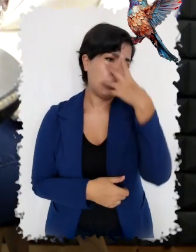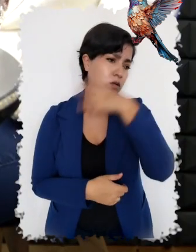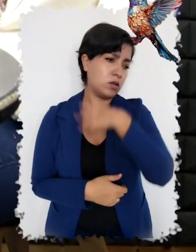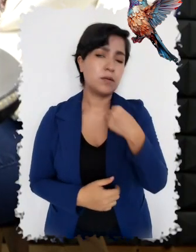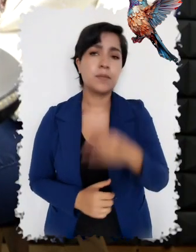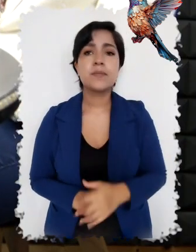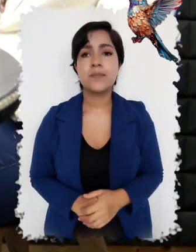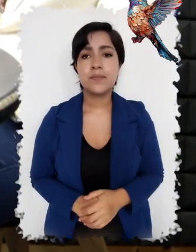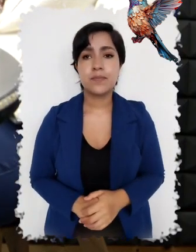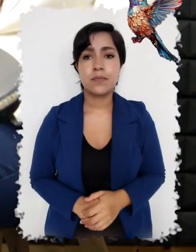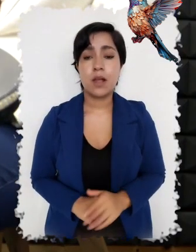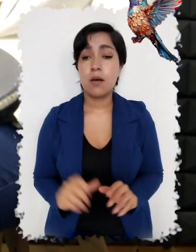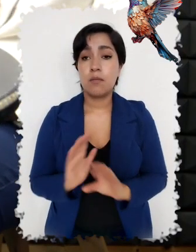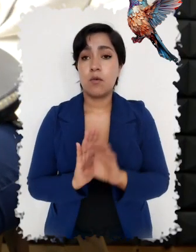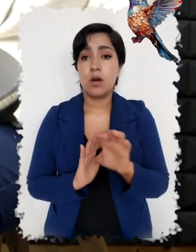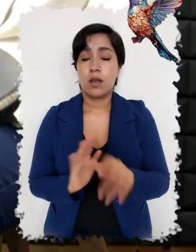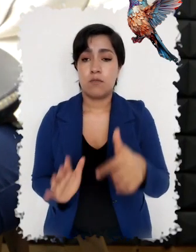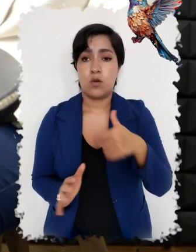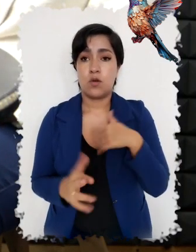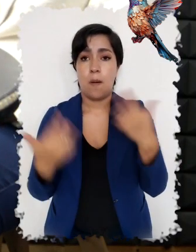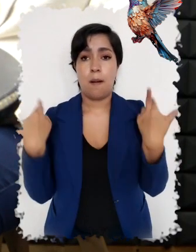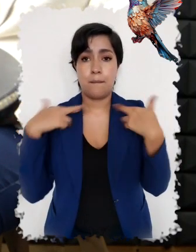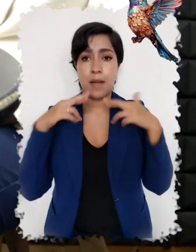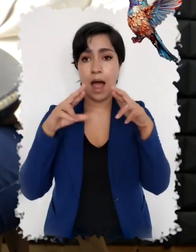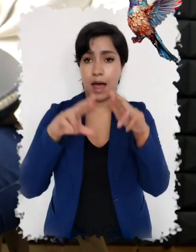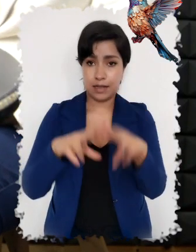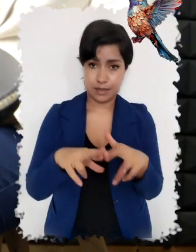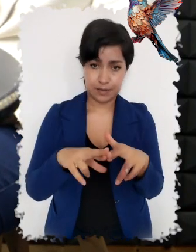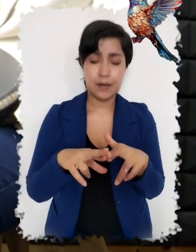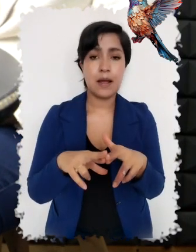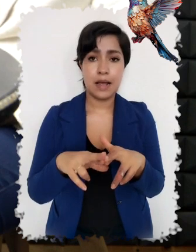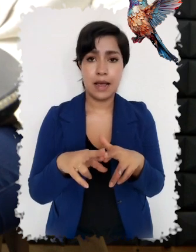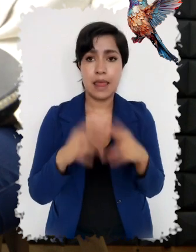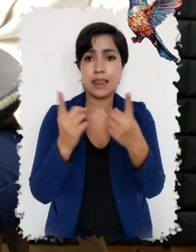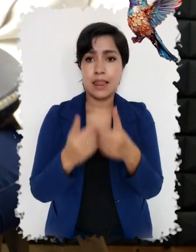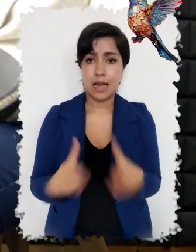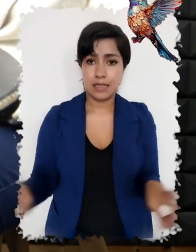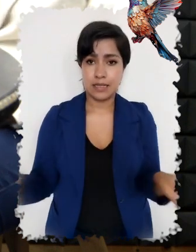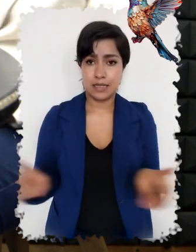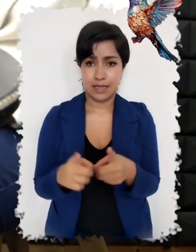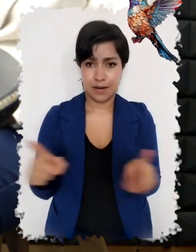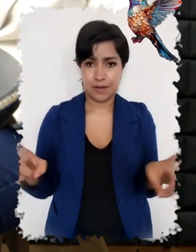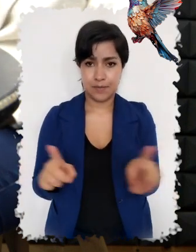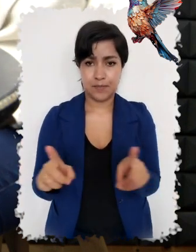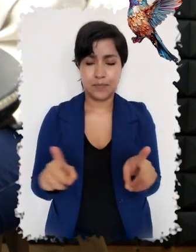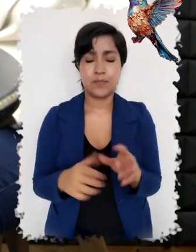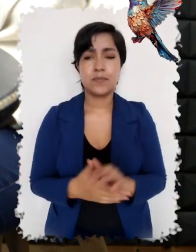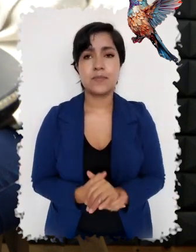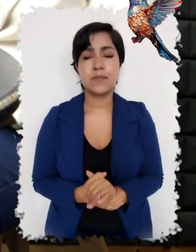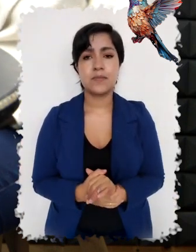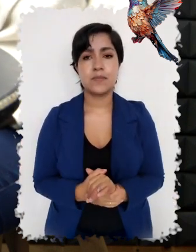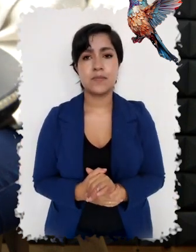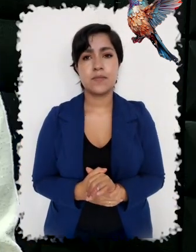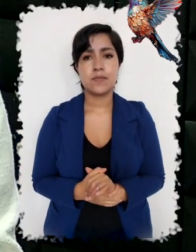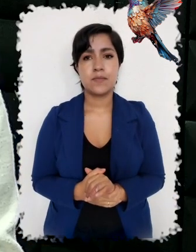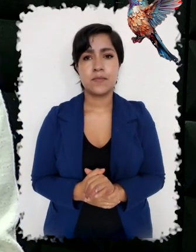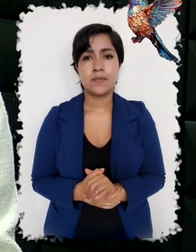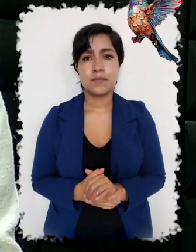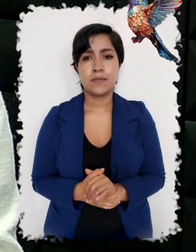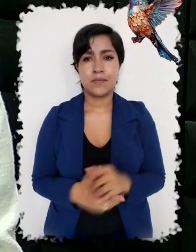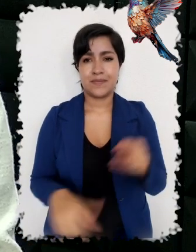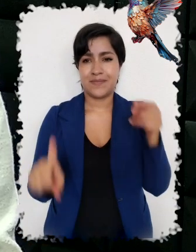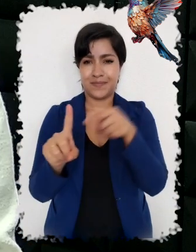yo una maestra eh eh este de danza eh